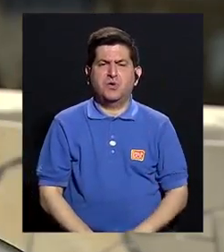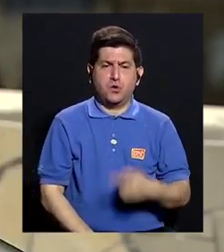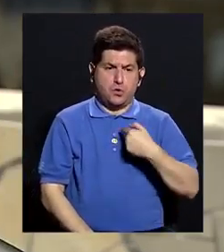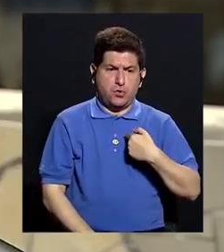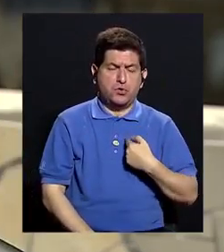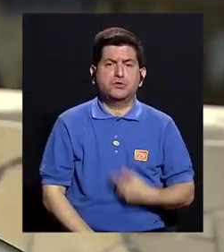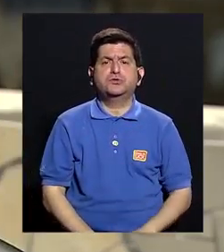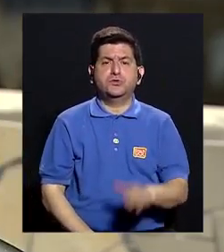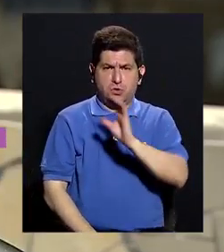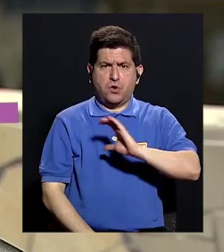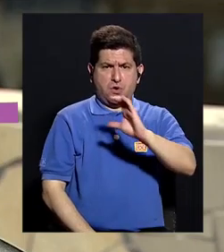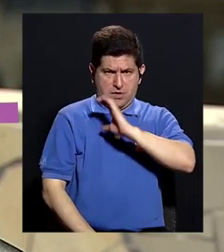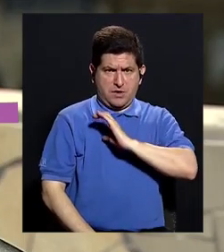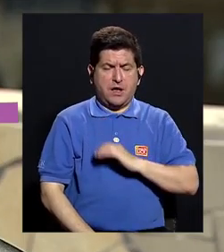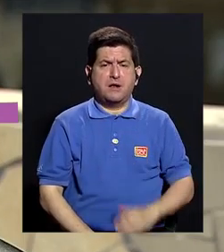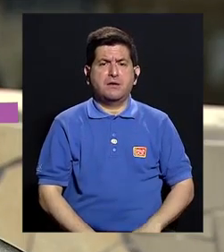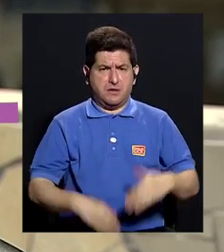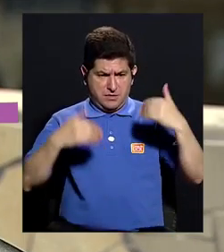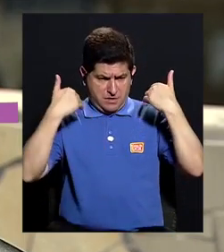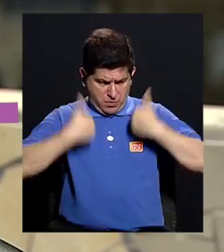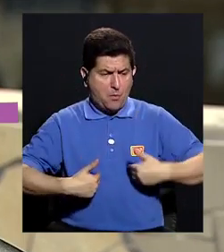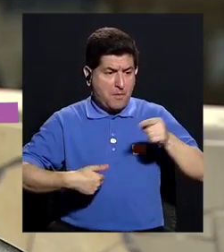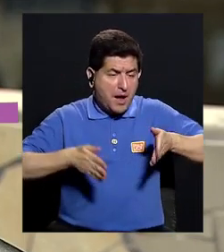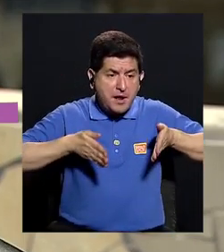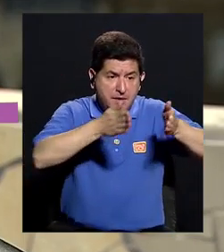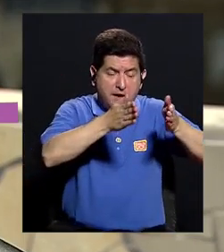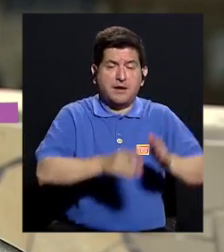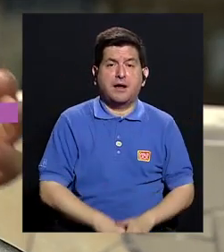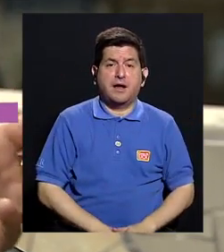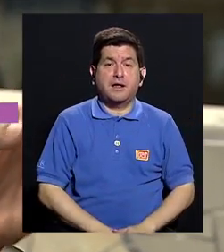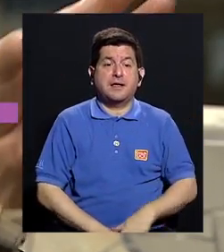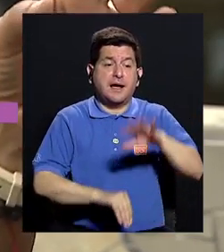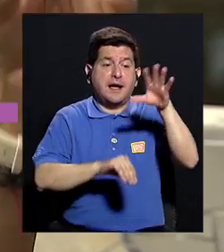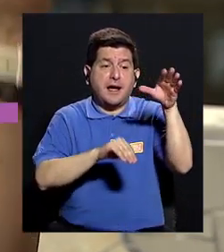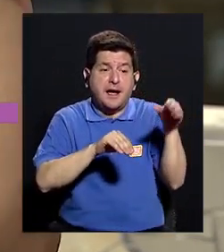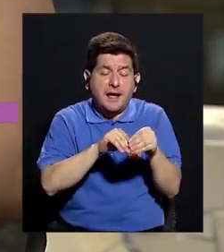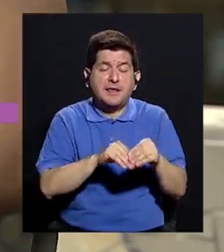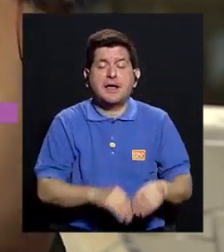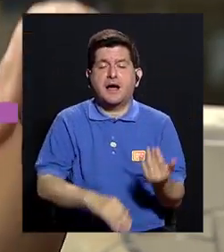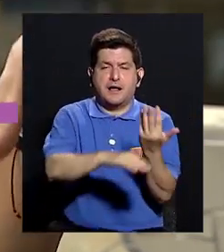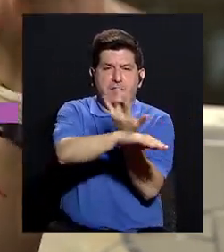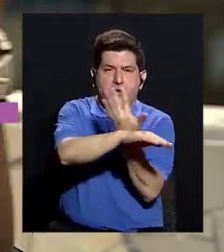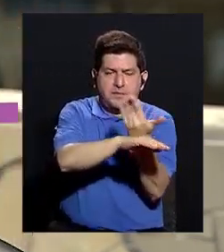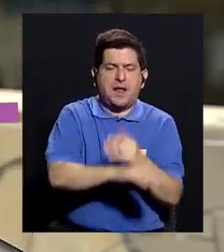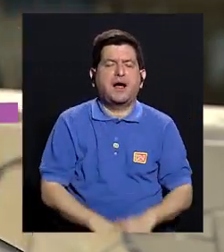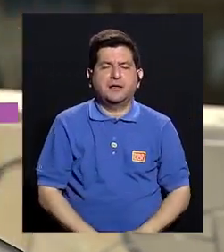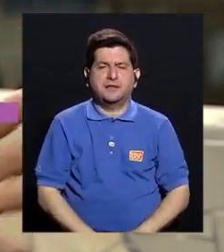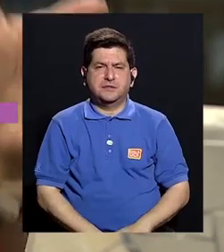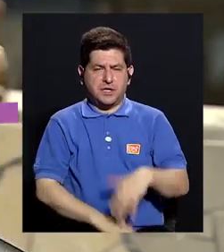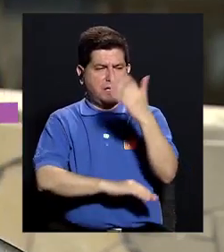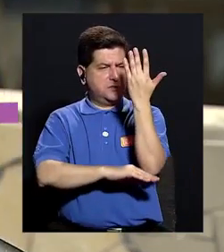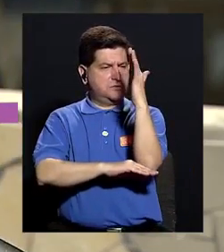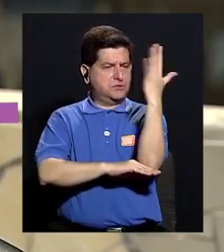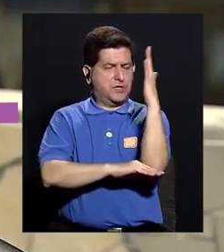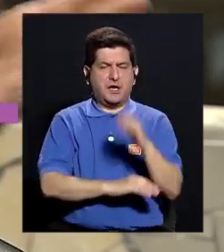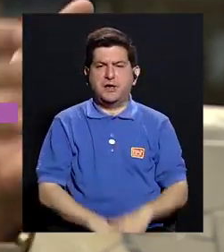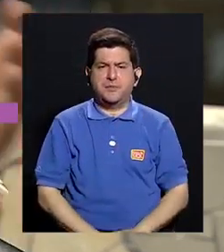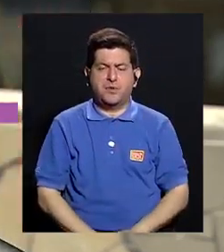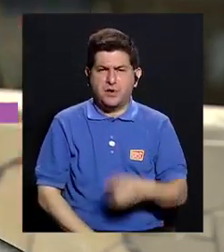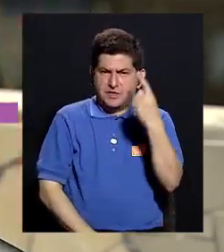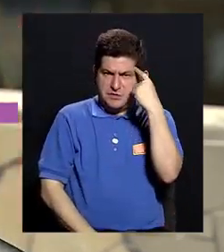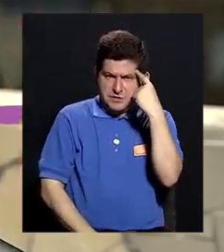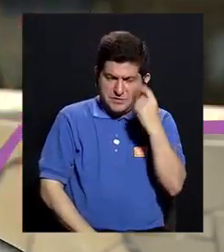a darle una escala humana a la calle y entonces pienso esta calle con estas plantas con estos árboles de esta forma no